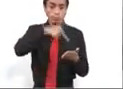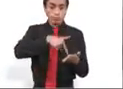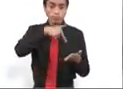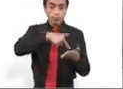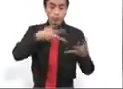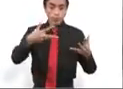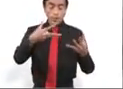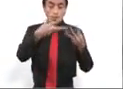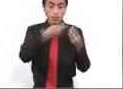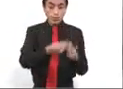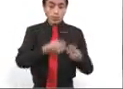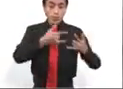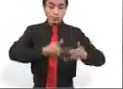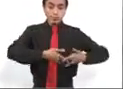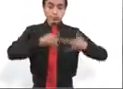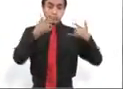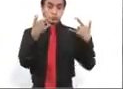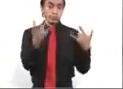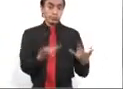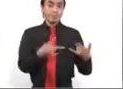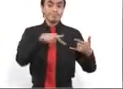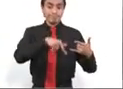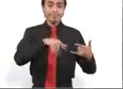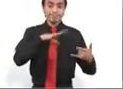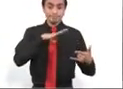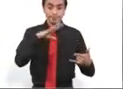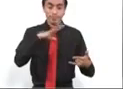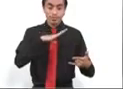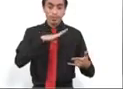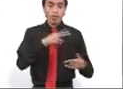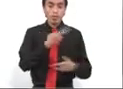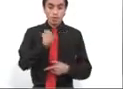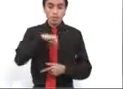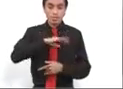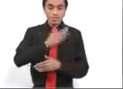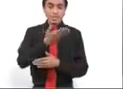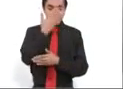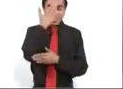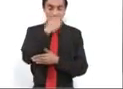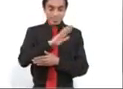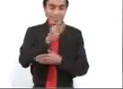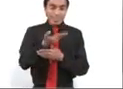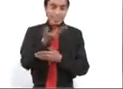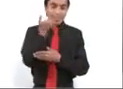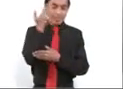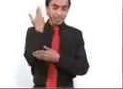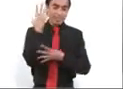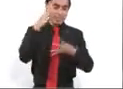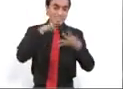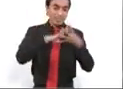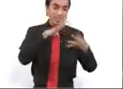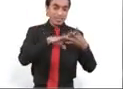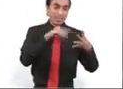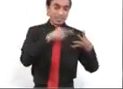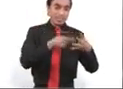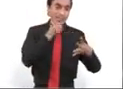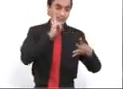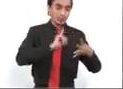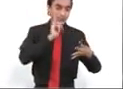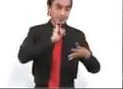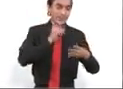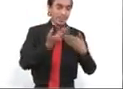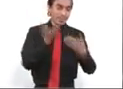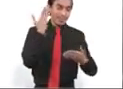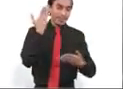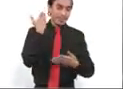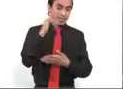que tiene mucha historia. Todos sabemos que aquí era la cárcel de mujeres hace mucho tiempo. Y después